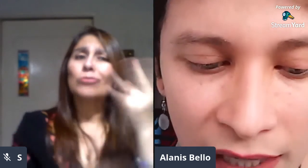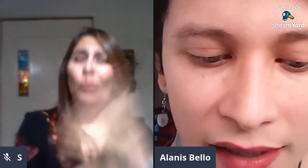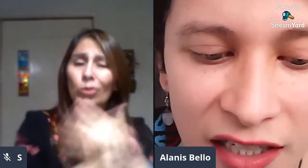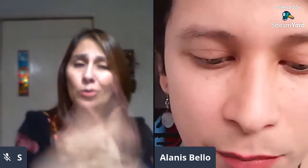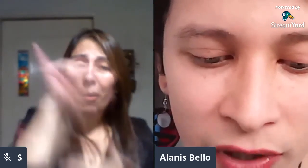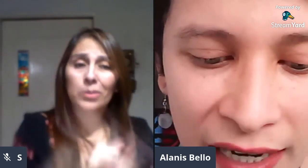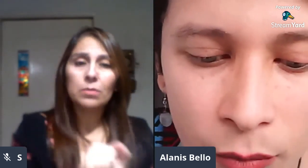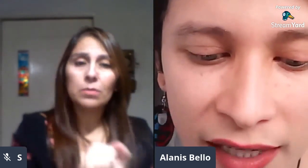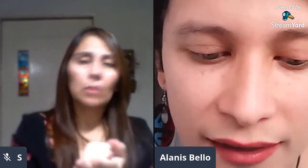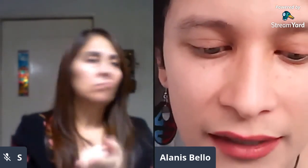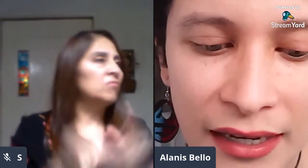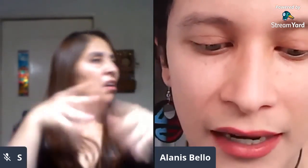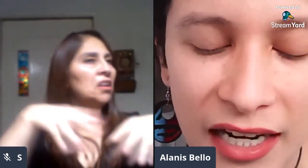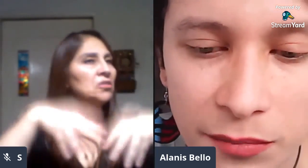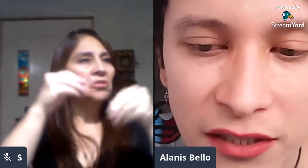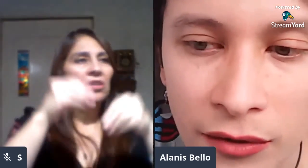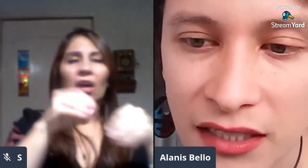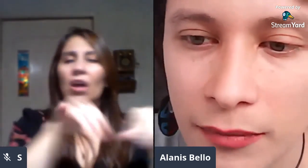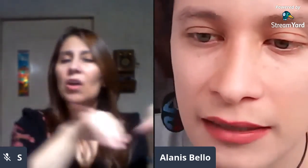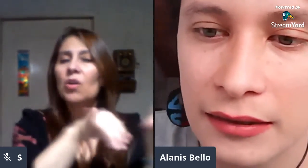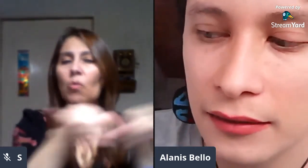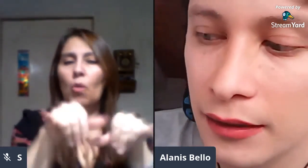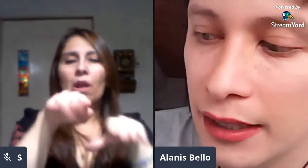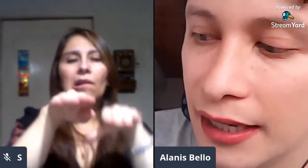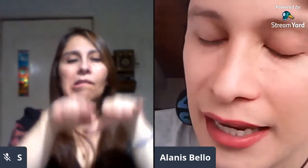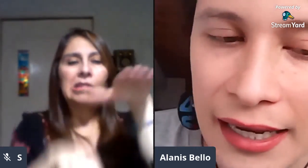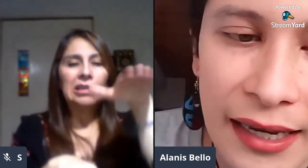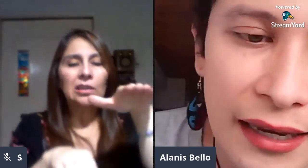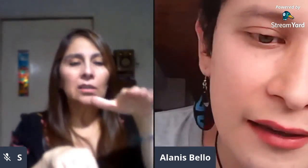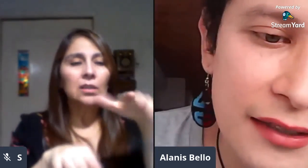sociedad desigual que expone a la muerte a las personas más